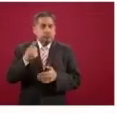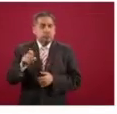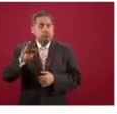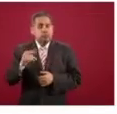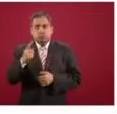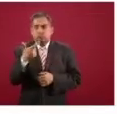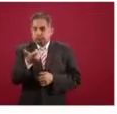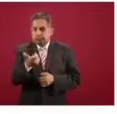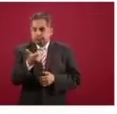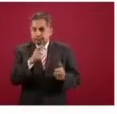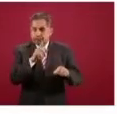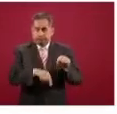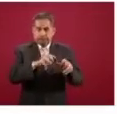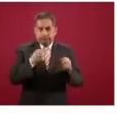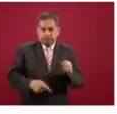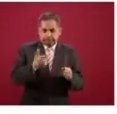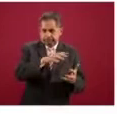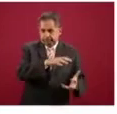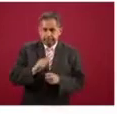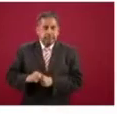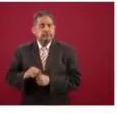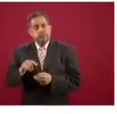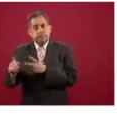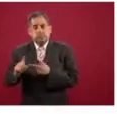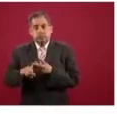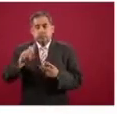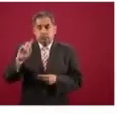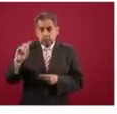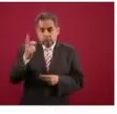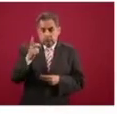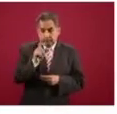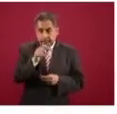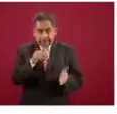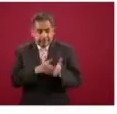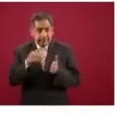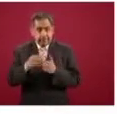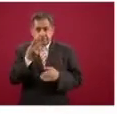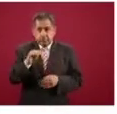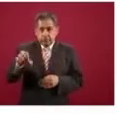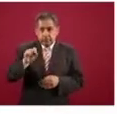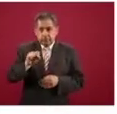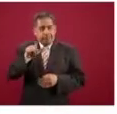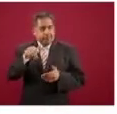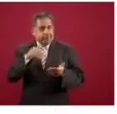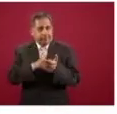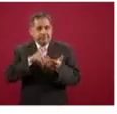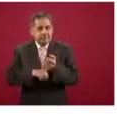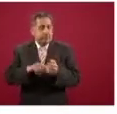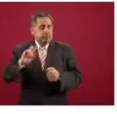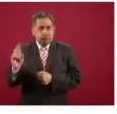641 moneda nacional y en dólares 20 millones 967 mil 723